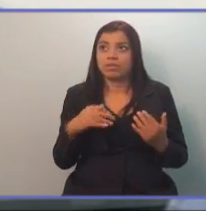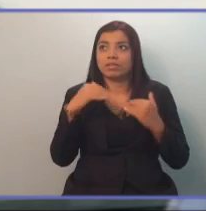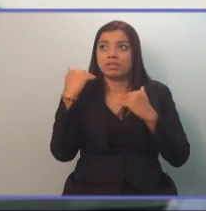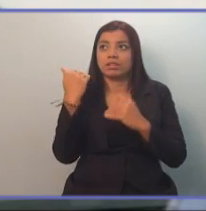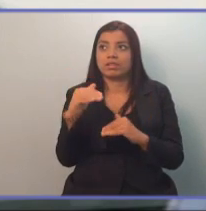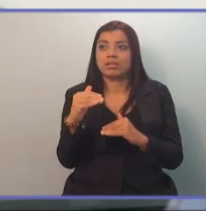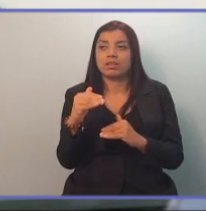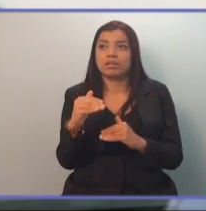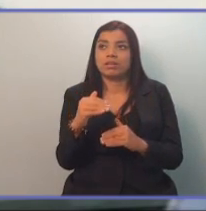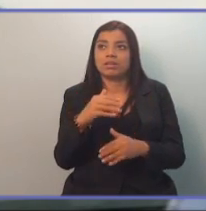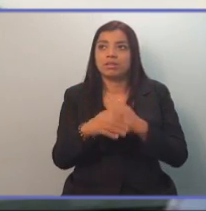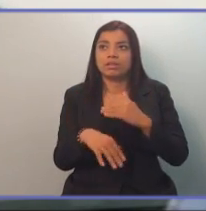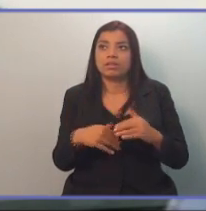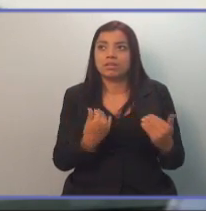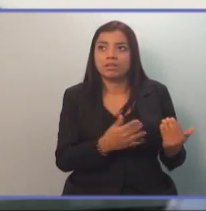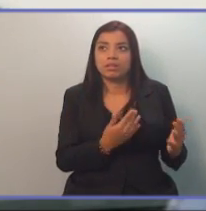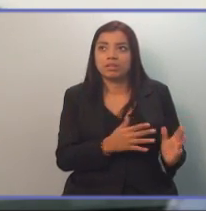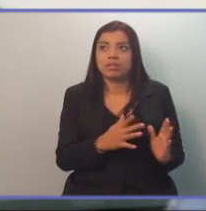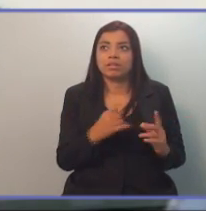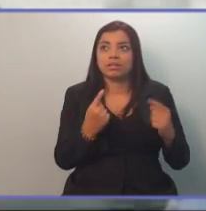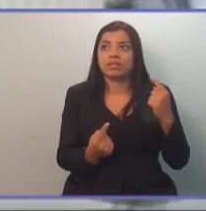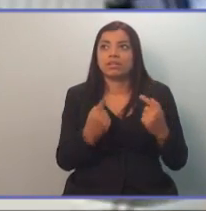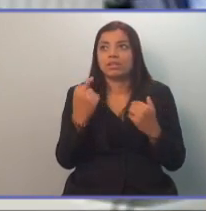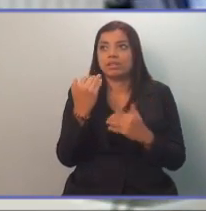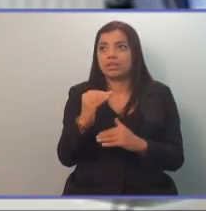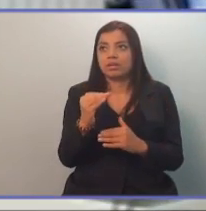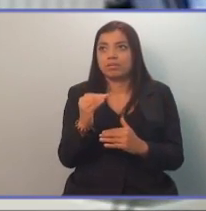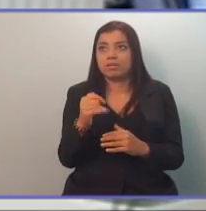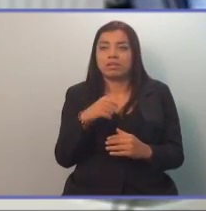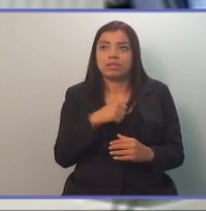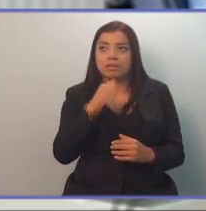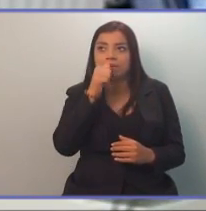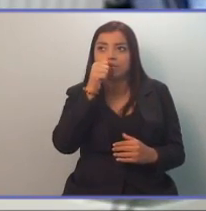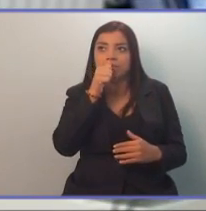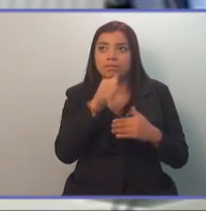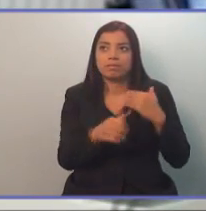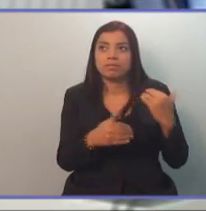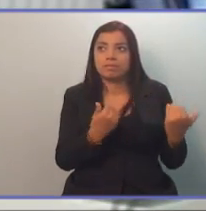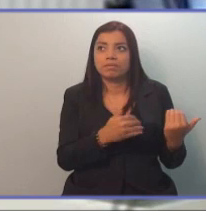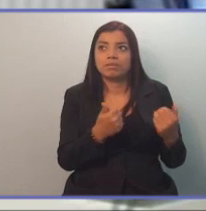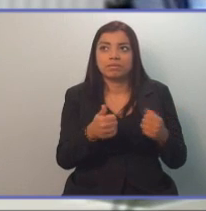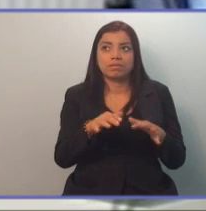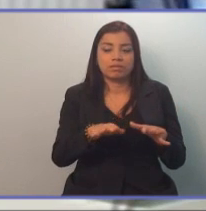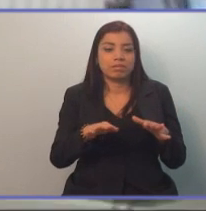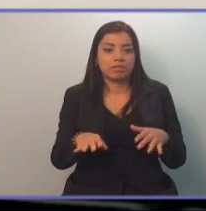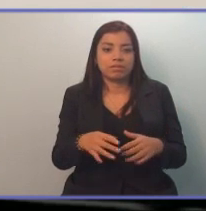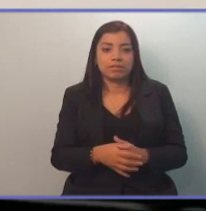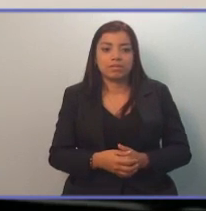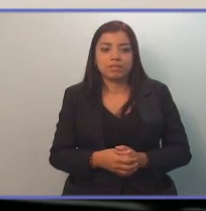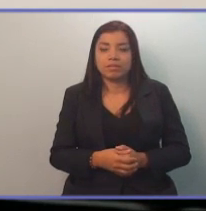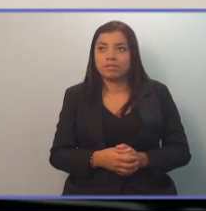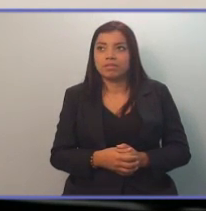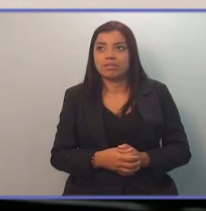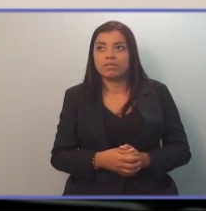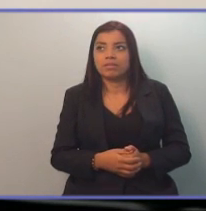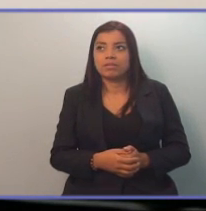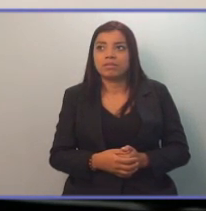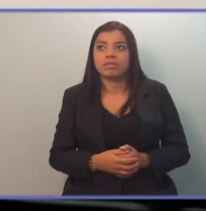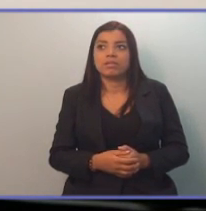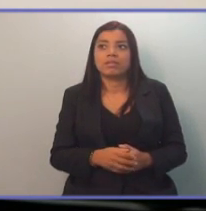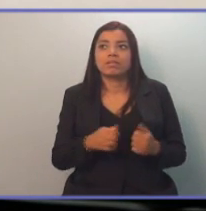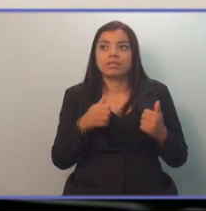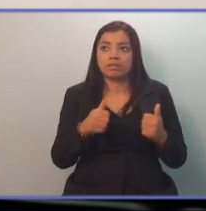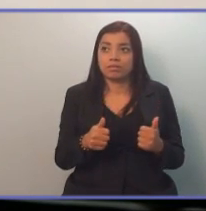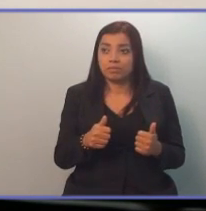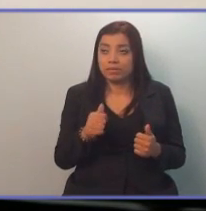límites. ¿Y cuáles serían esos límites de la discrecionalidad? Gracias. El juez no puede